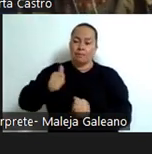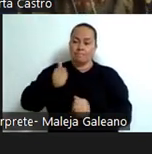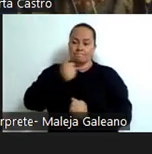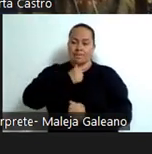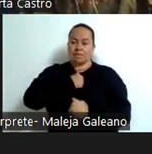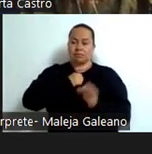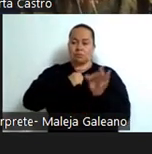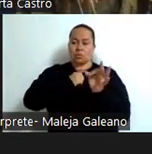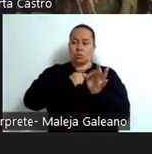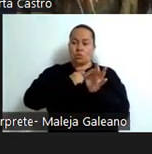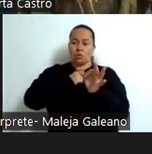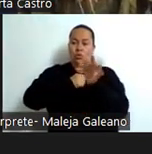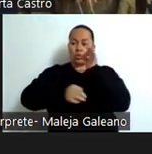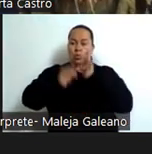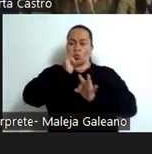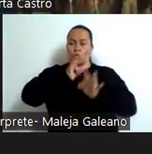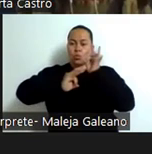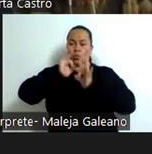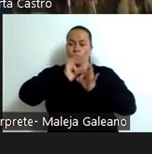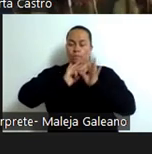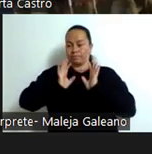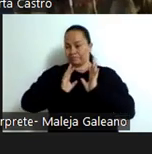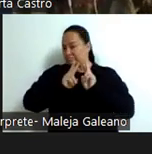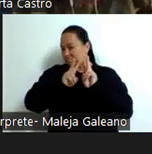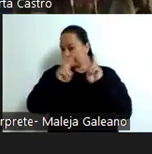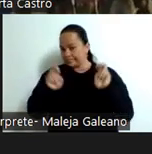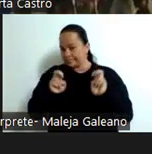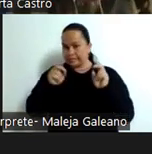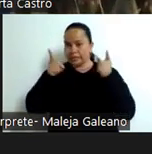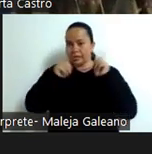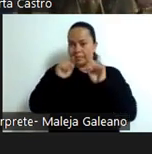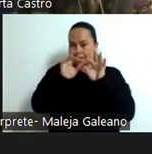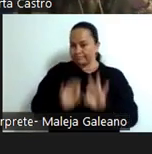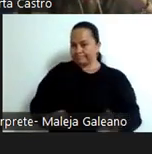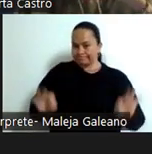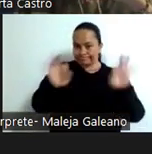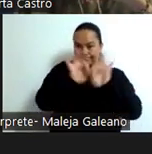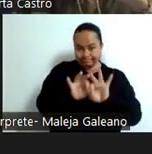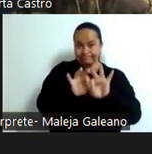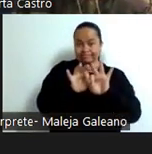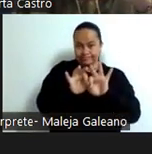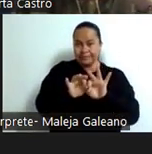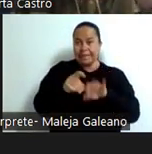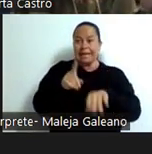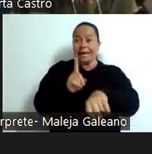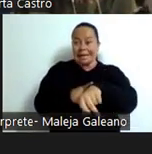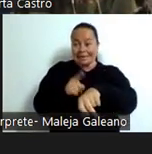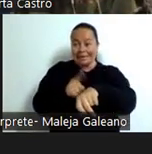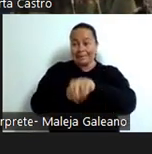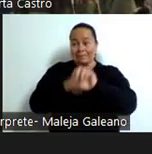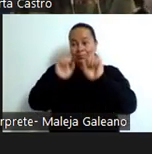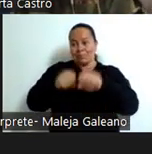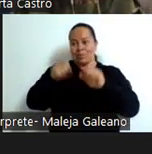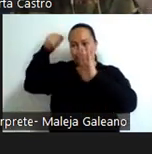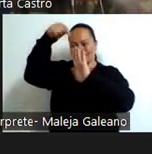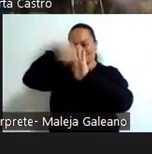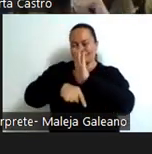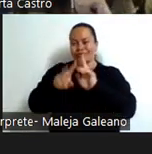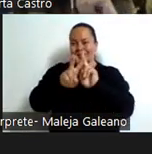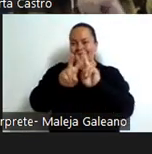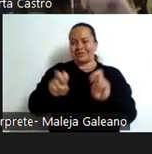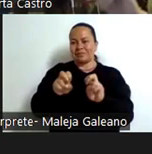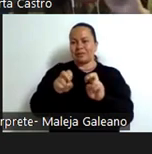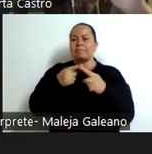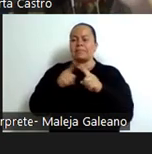parece un tema que valdría la pena también profundizar si tuviéramos un poco más de tiempo pero es una noción bastante